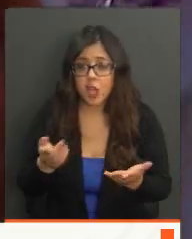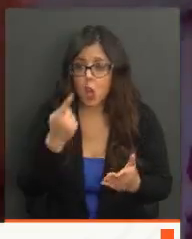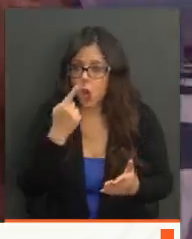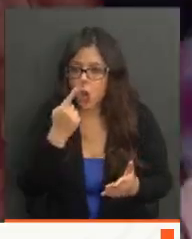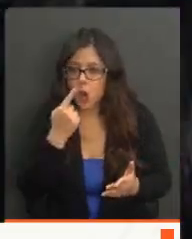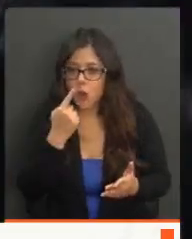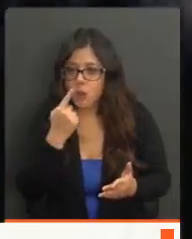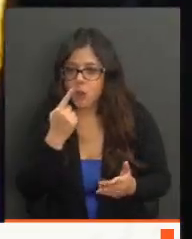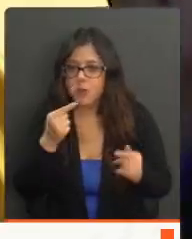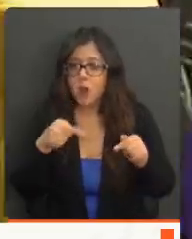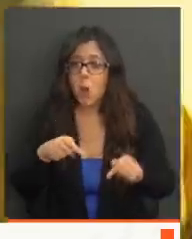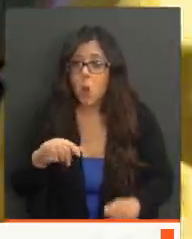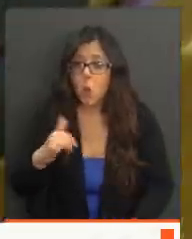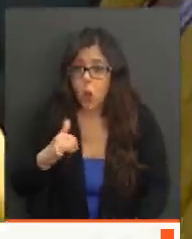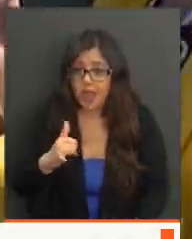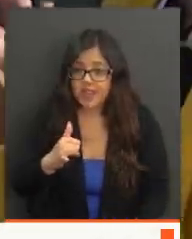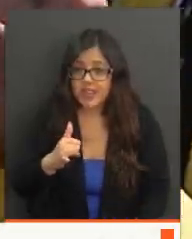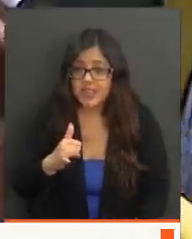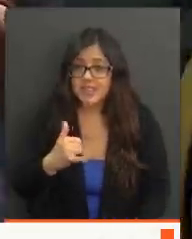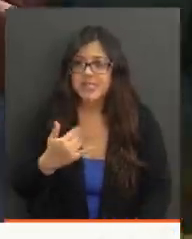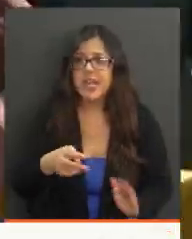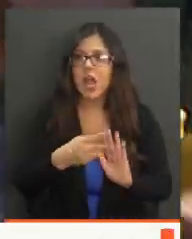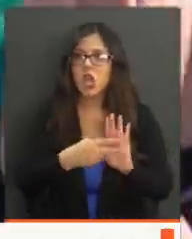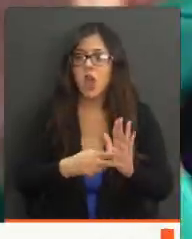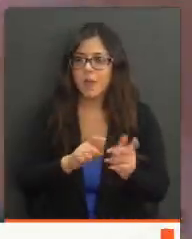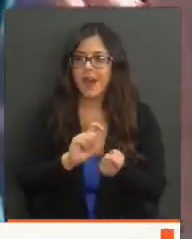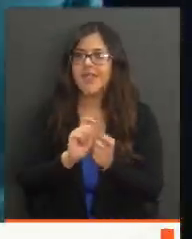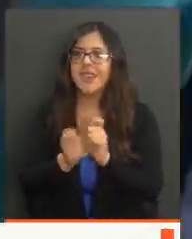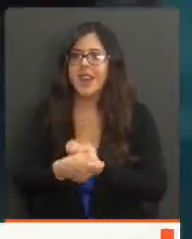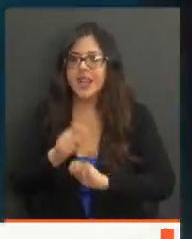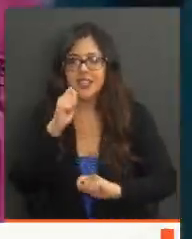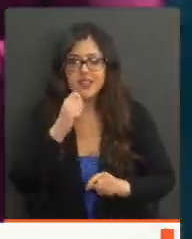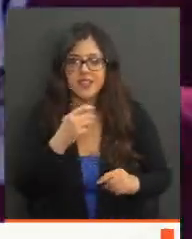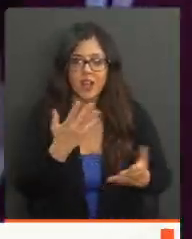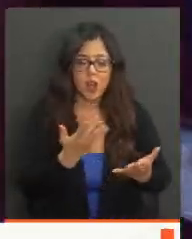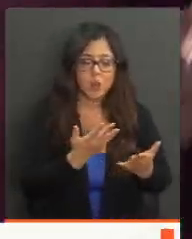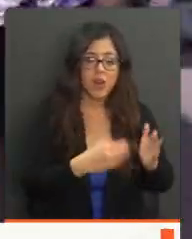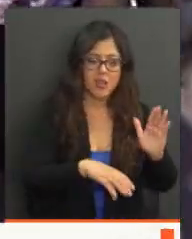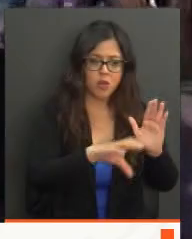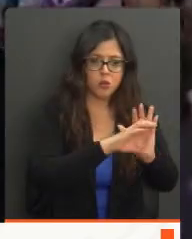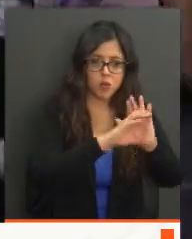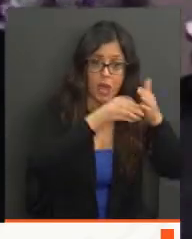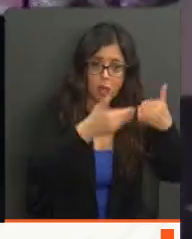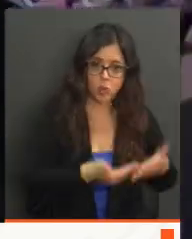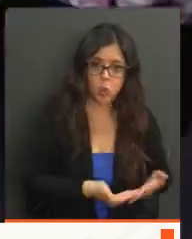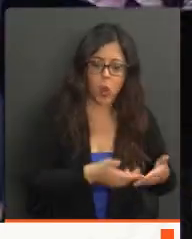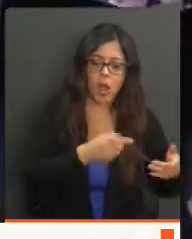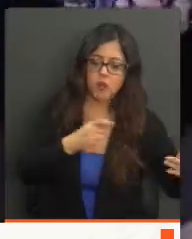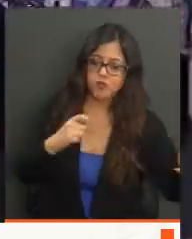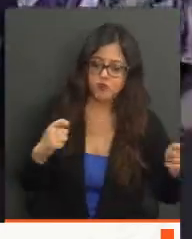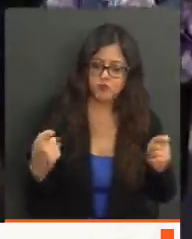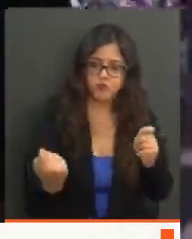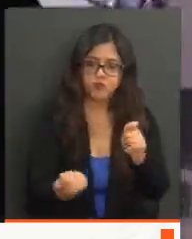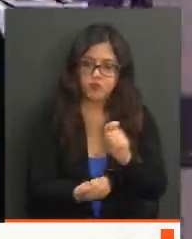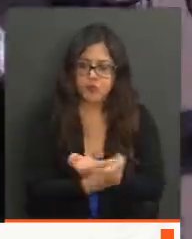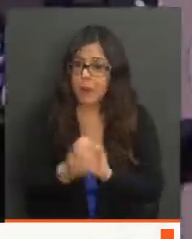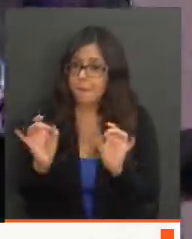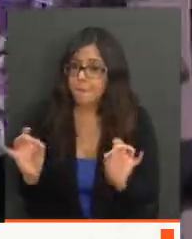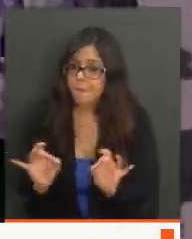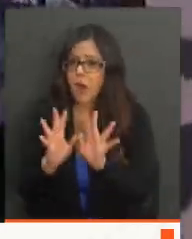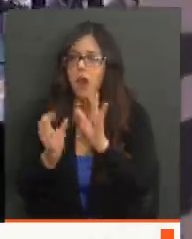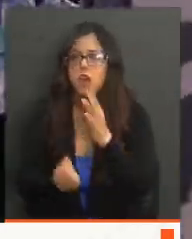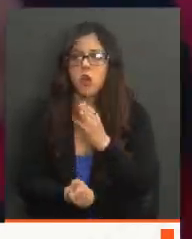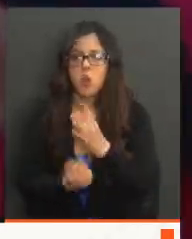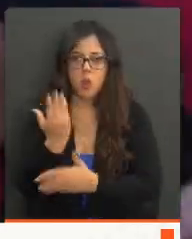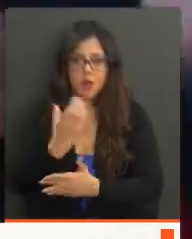es este jueves donde ya las normas transitorias, hablamos de cómo se pasa de una de la constitución actual a eventualmente el nuevo texto